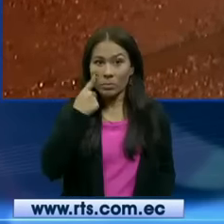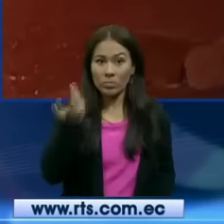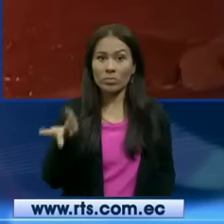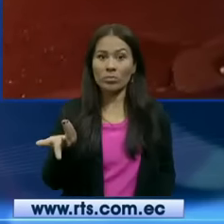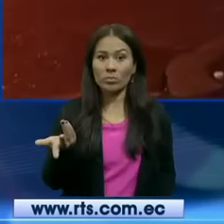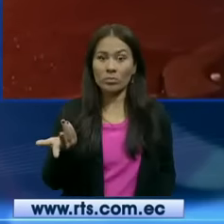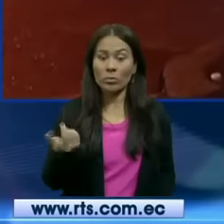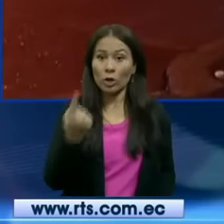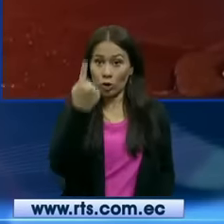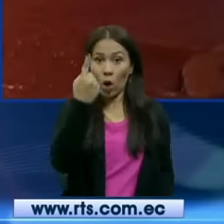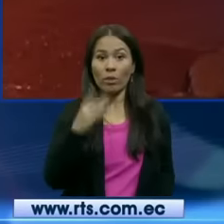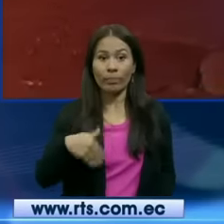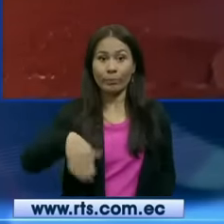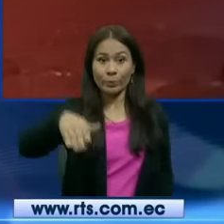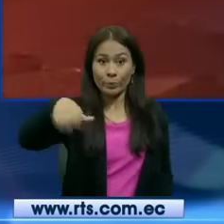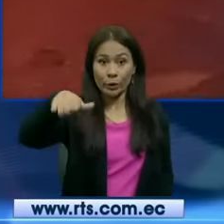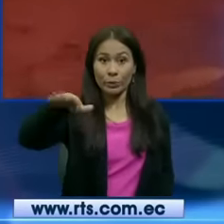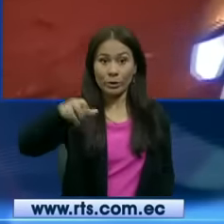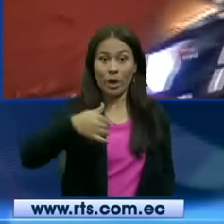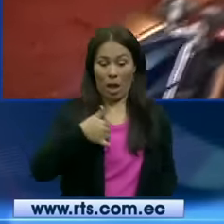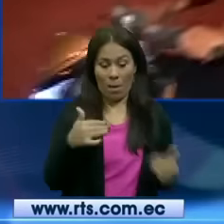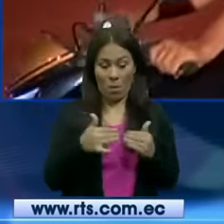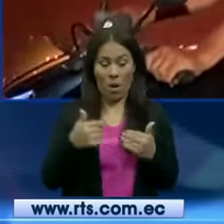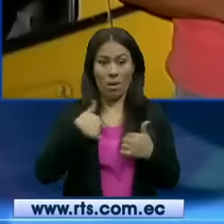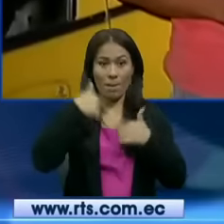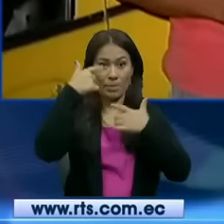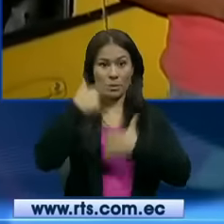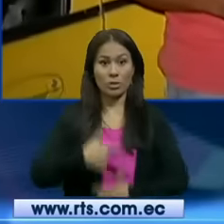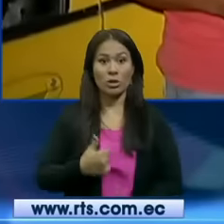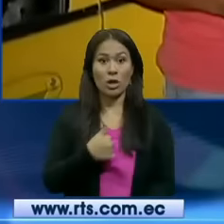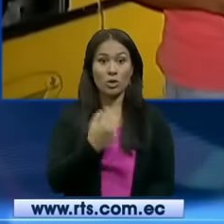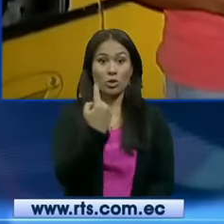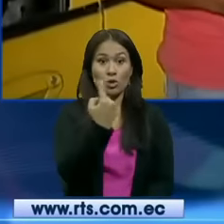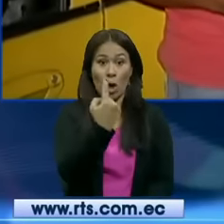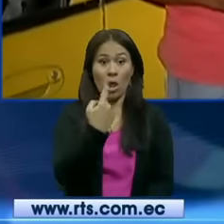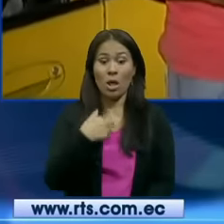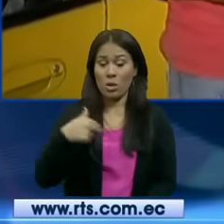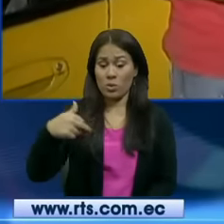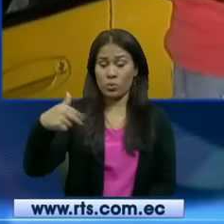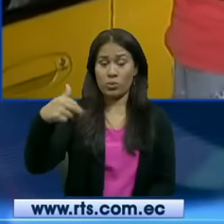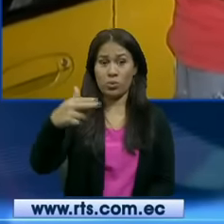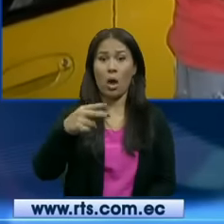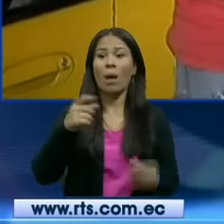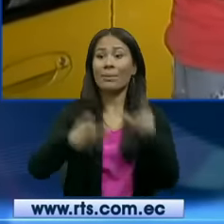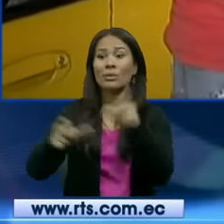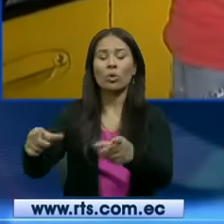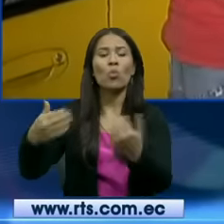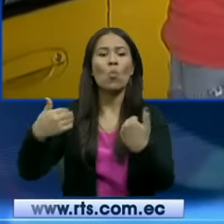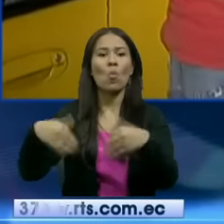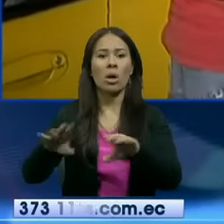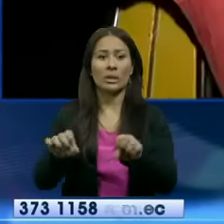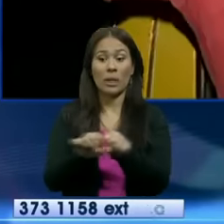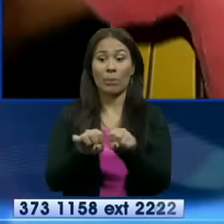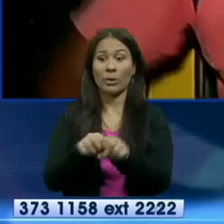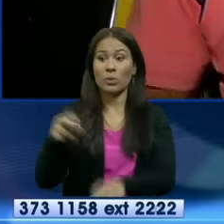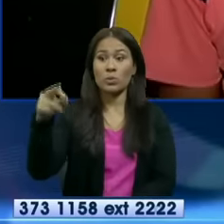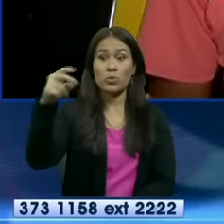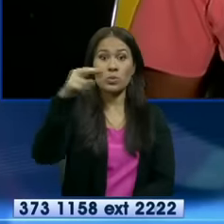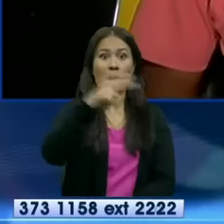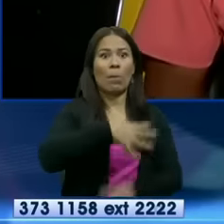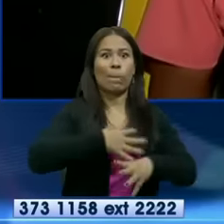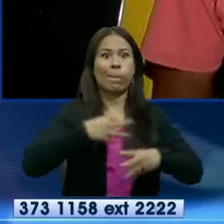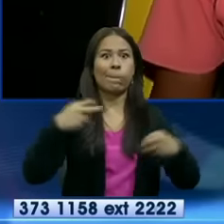pero solitos, así como anda el pueblo, la gente del pueblo sola. Pasa para ver si llegas al otro lado con zapatos o con lo que